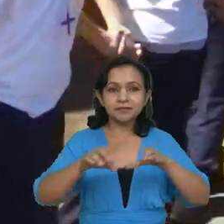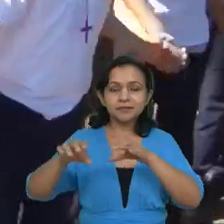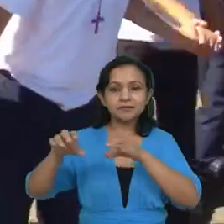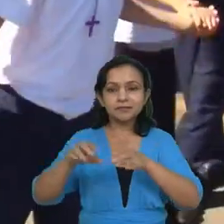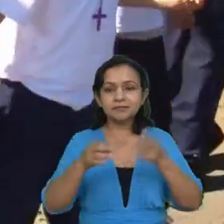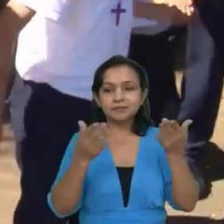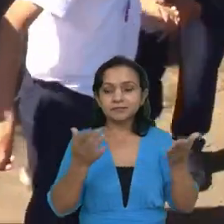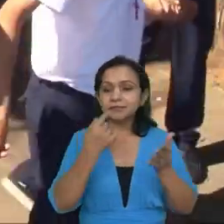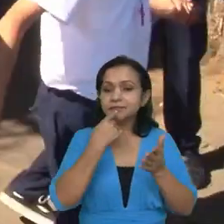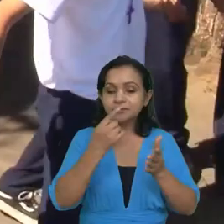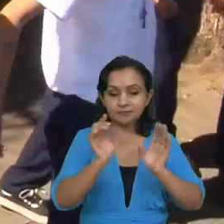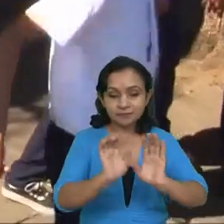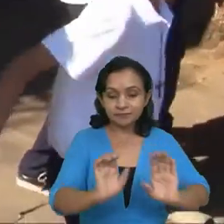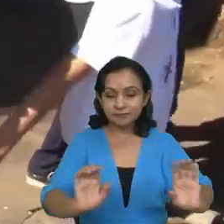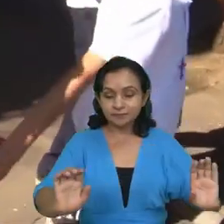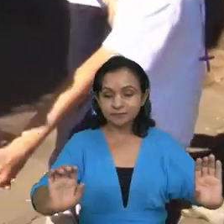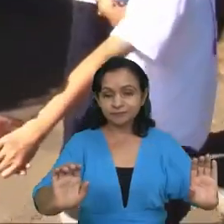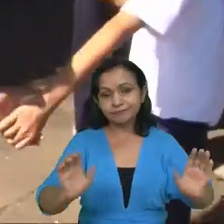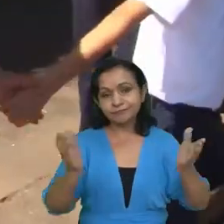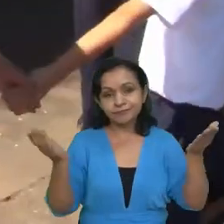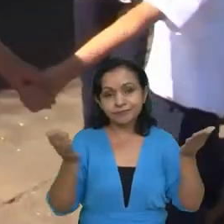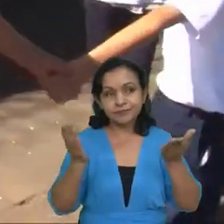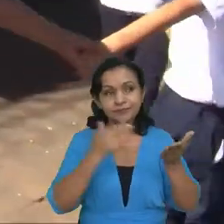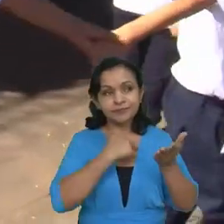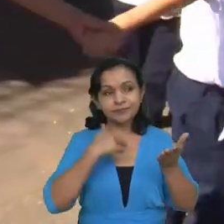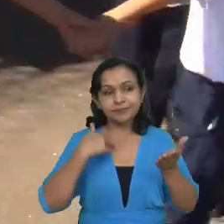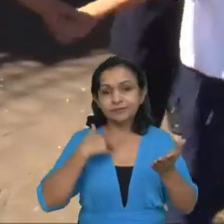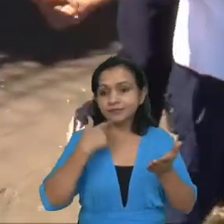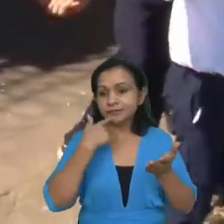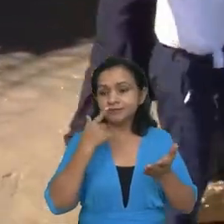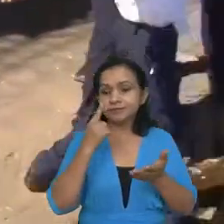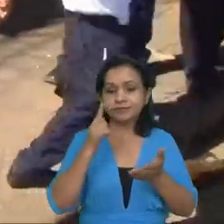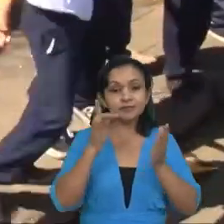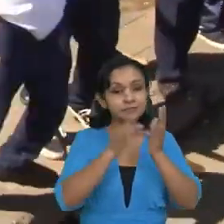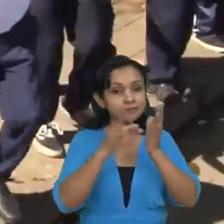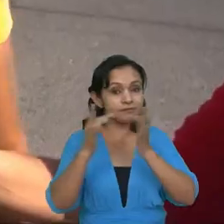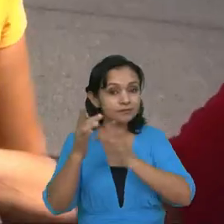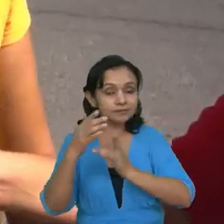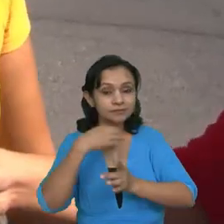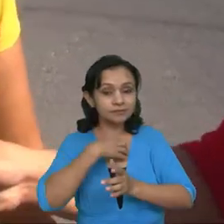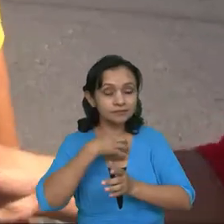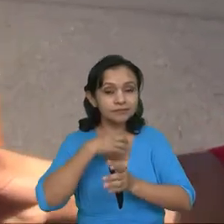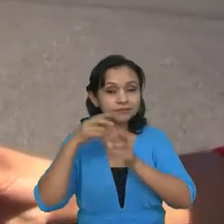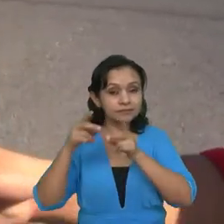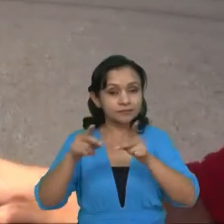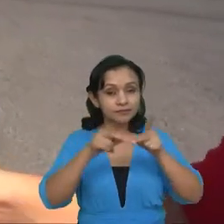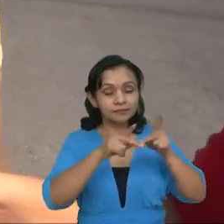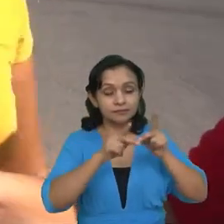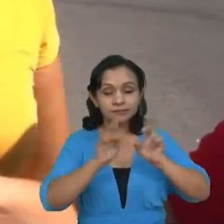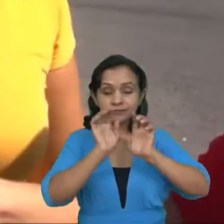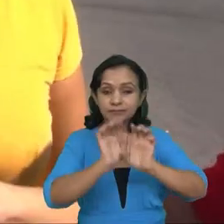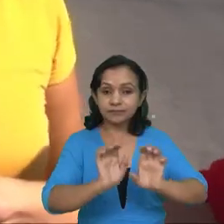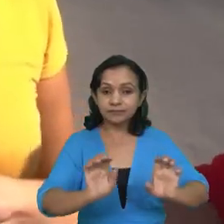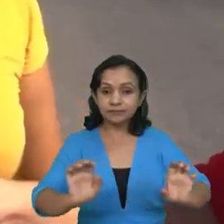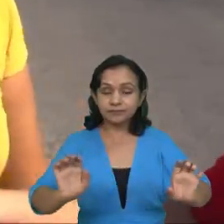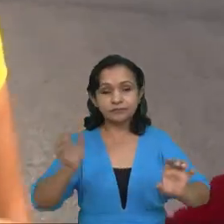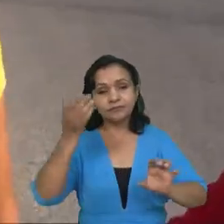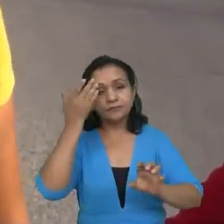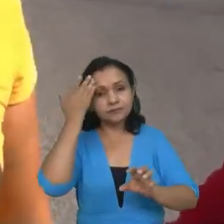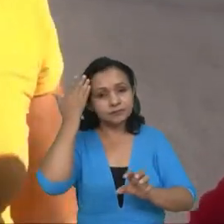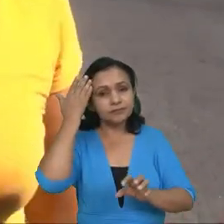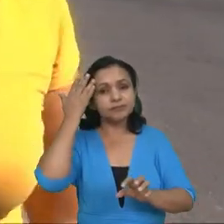decimos a los niños el sacrificio que hizo cruz jesús en astros por nosotros y este y los niños pues saben